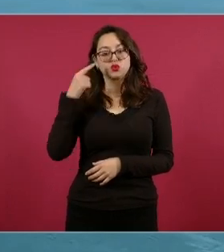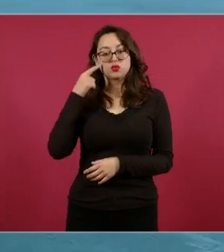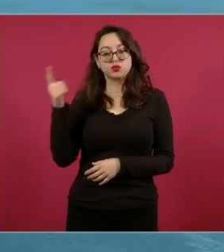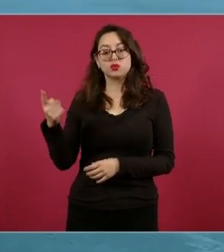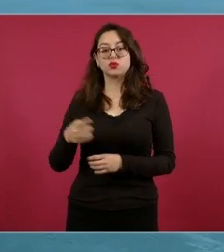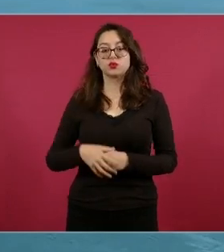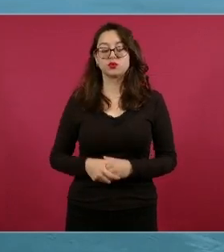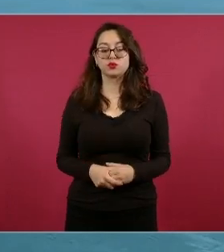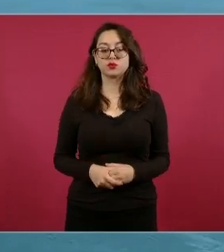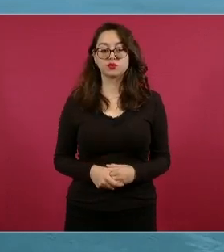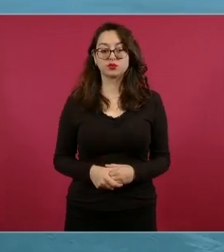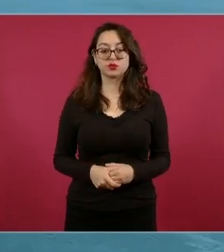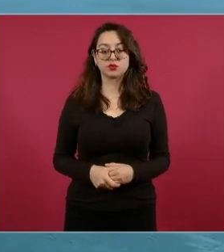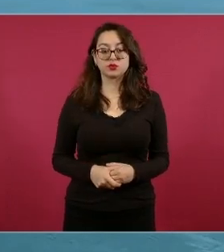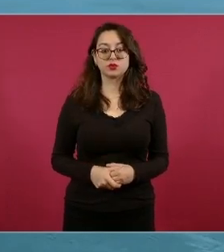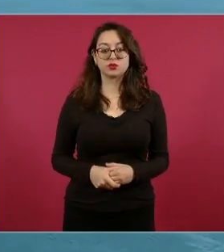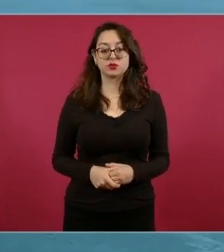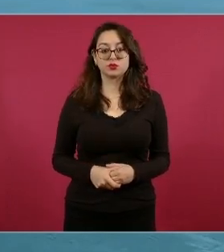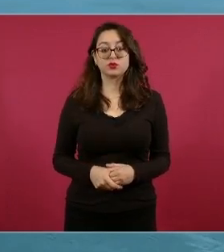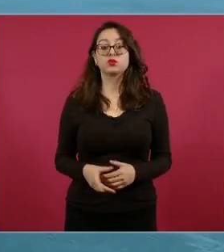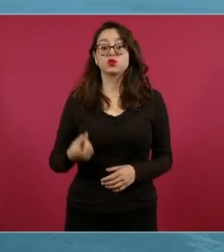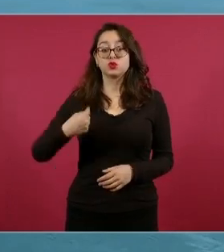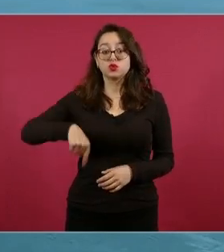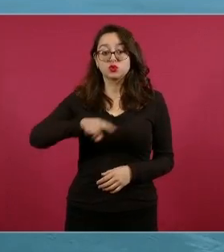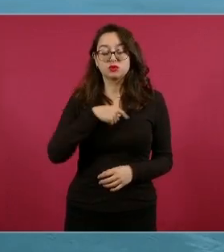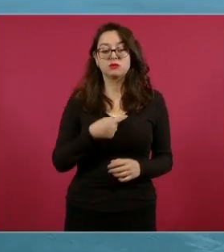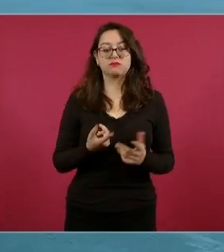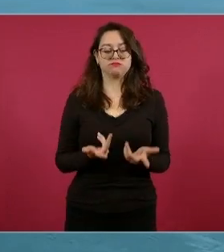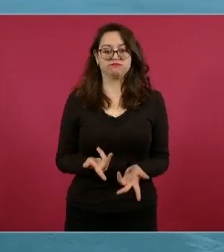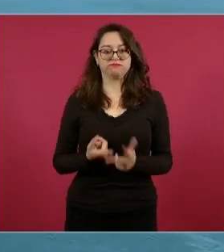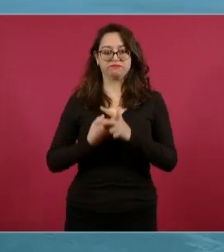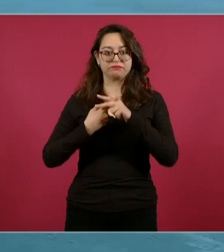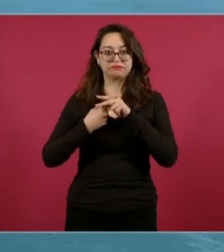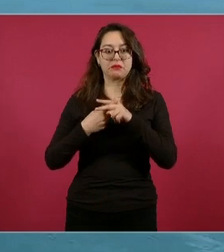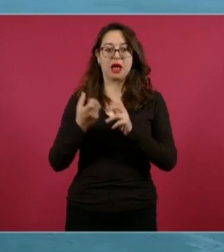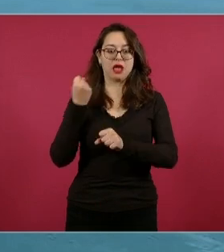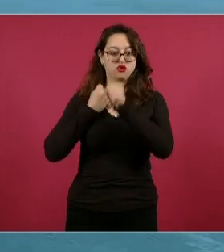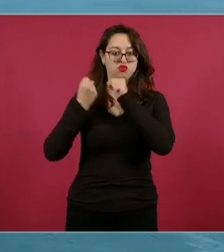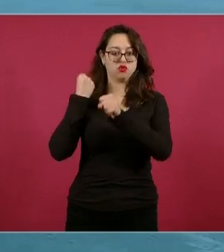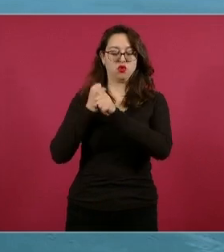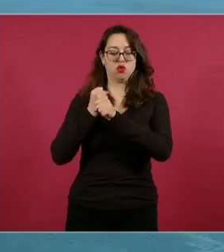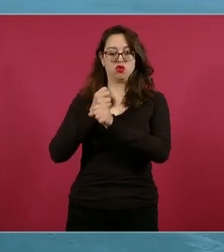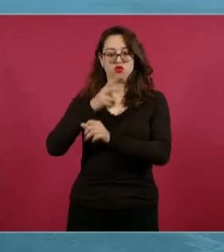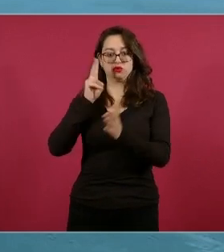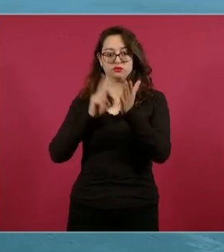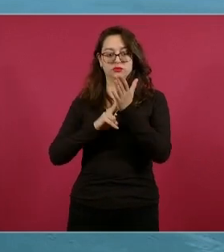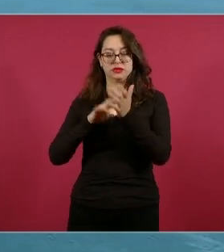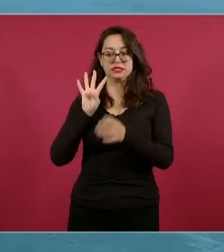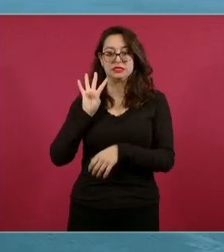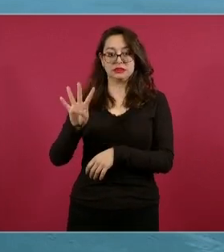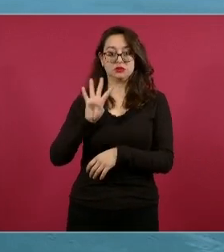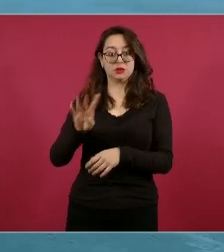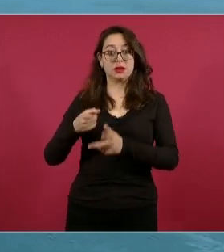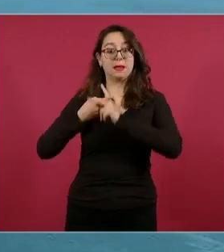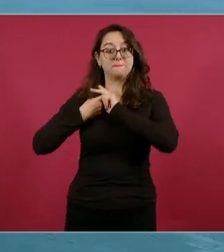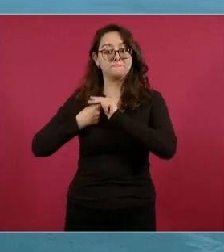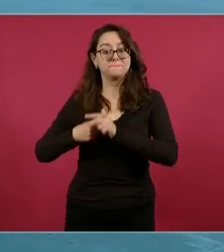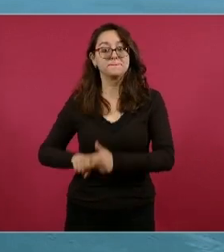Pues si no empezamos en el 2019, es 1.5 kilómetros.